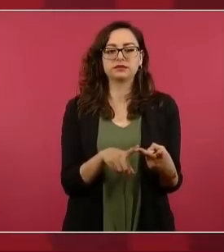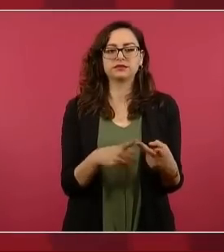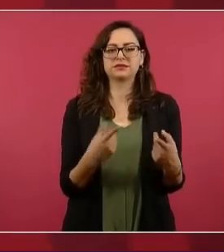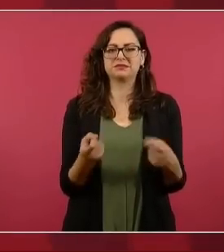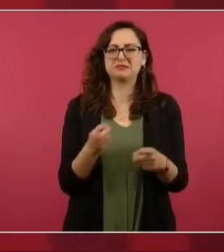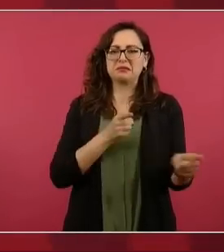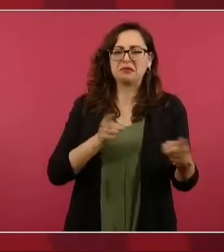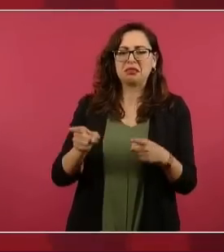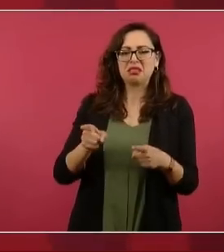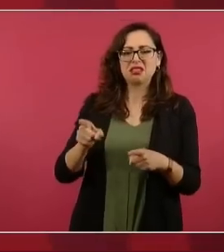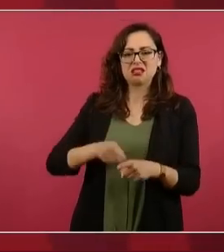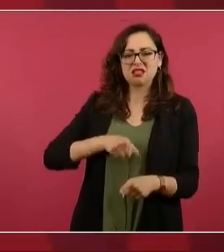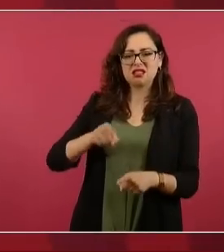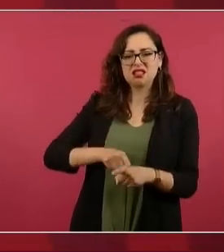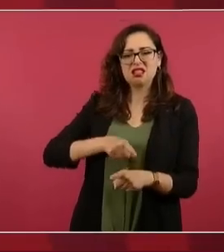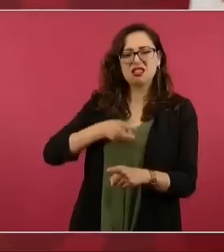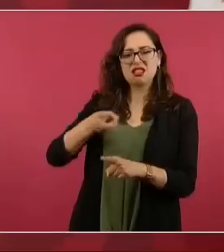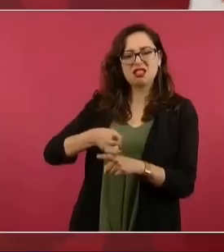ofensivos,